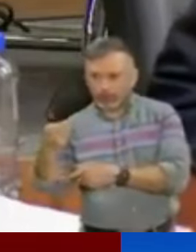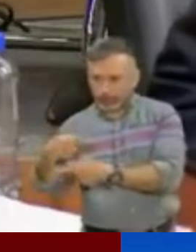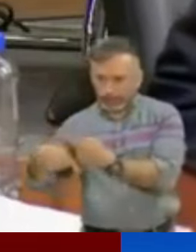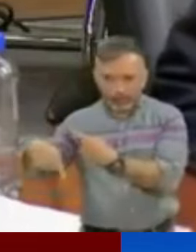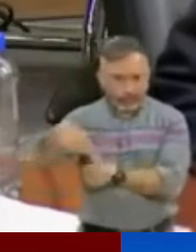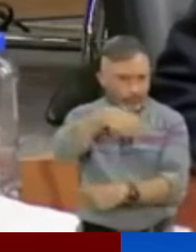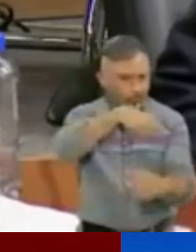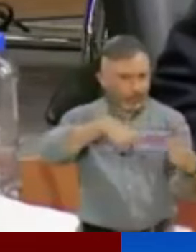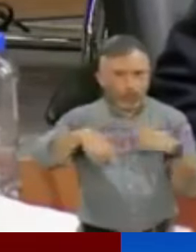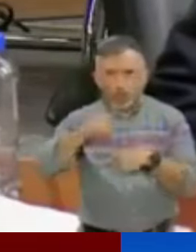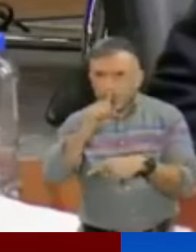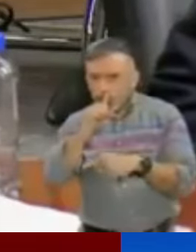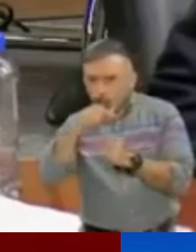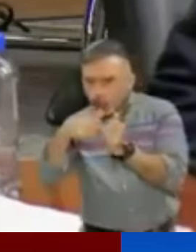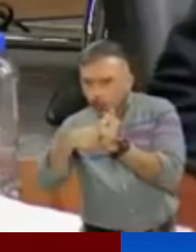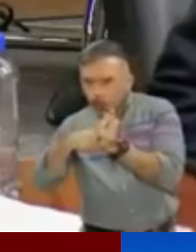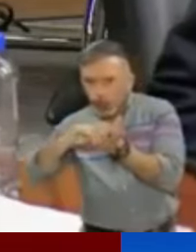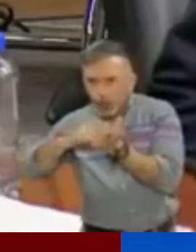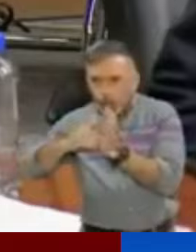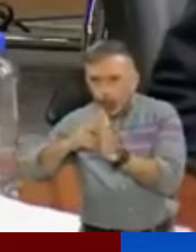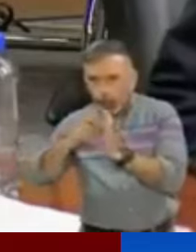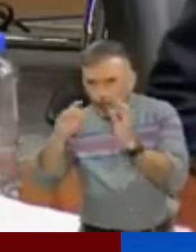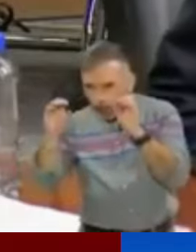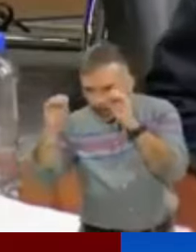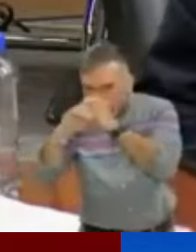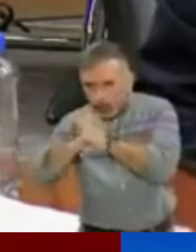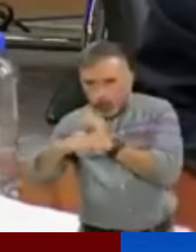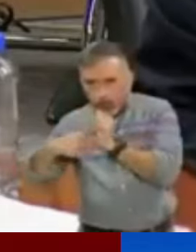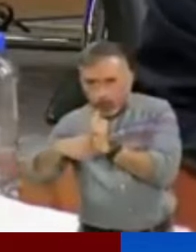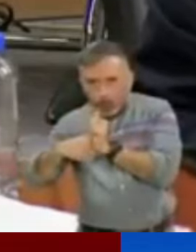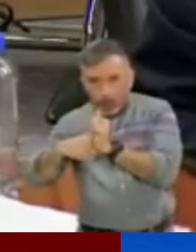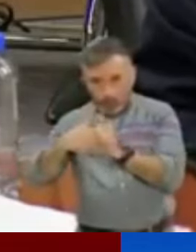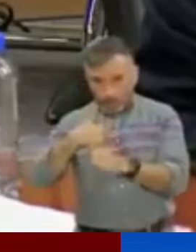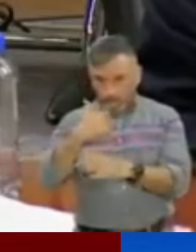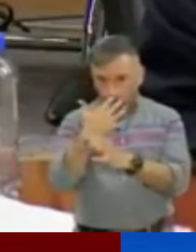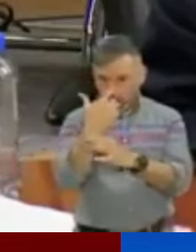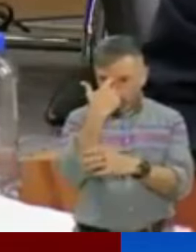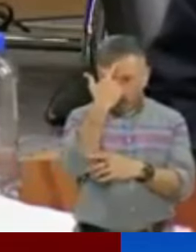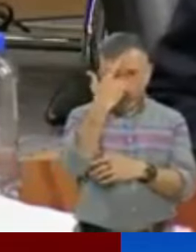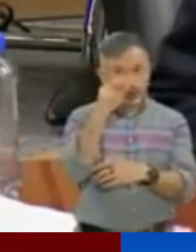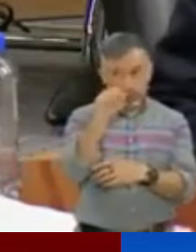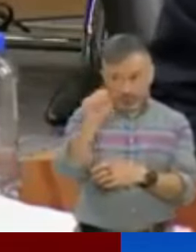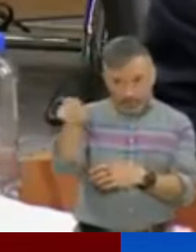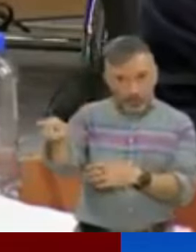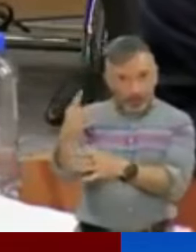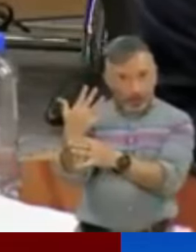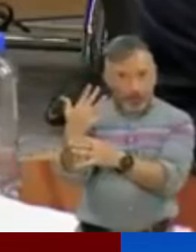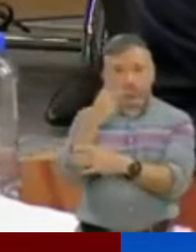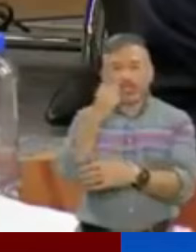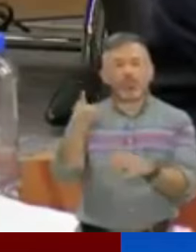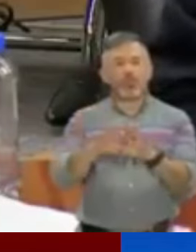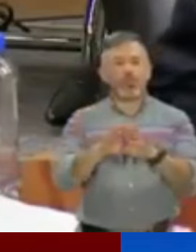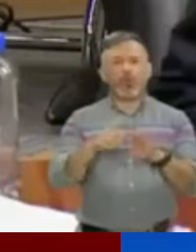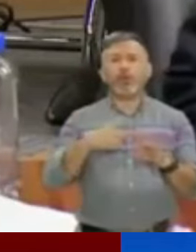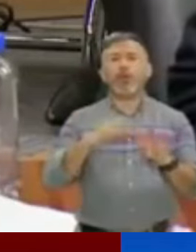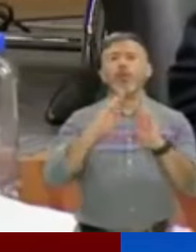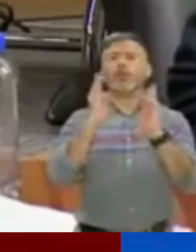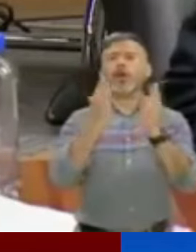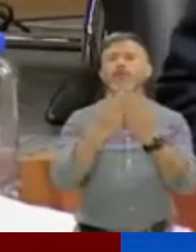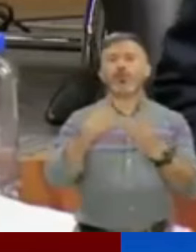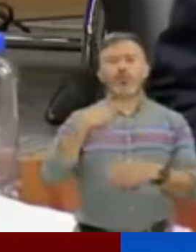No es un invento, ahí está la grabación, ahí está la confesión de su líder hablando como capataz de una mafia y no